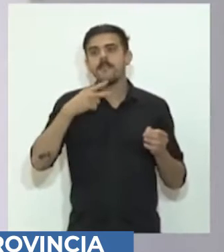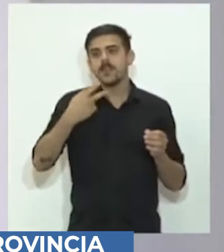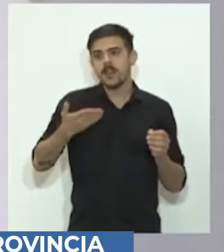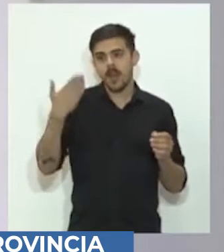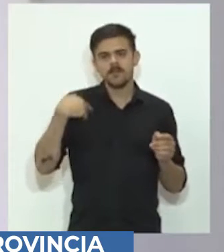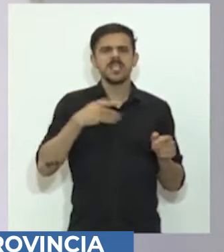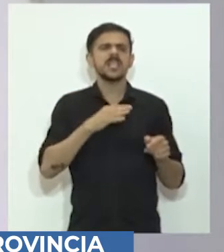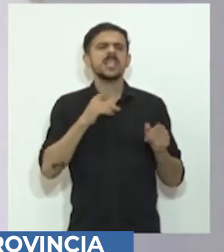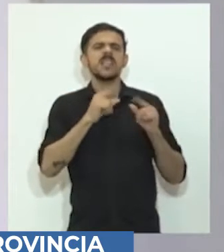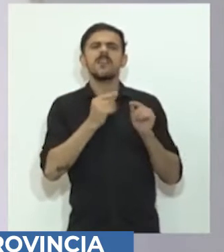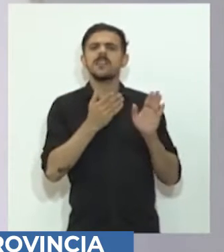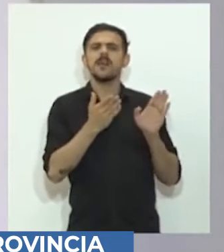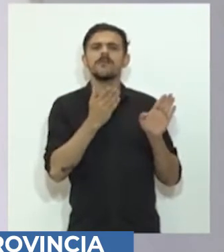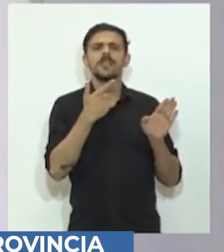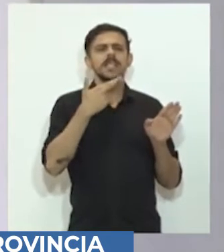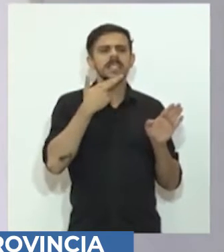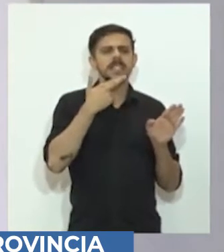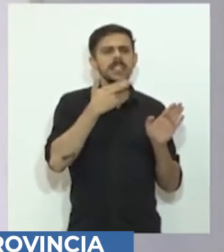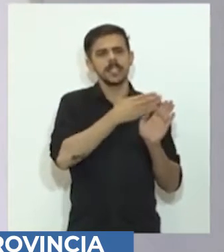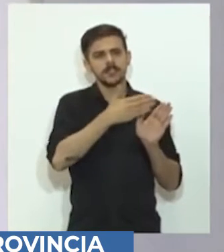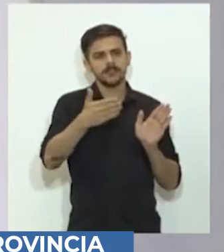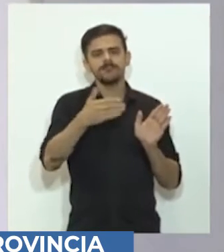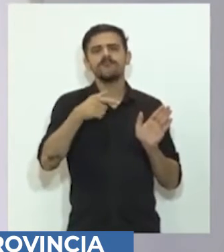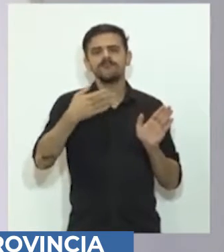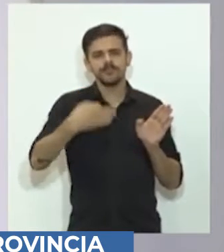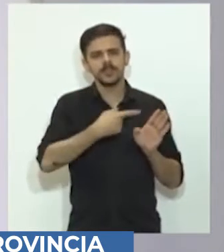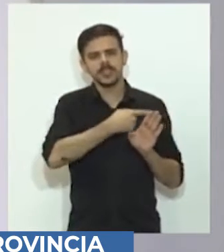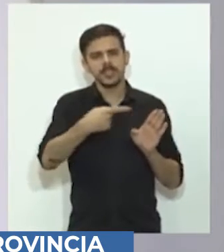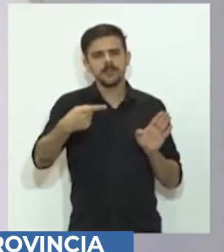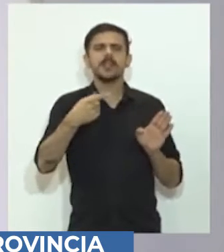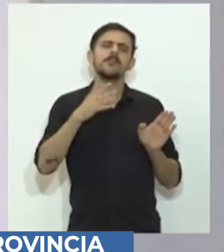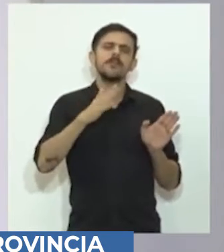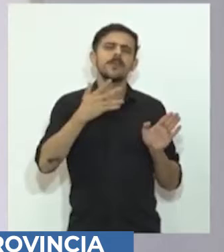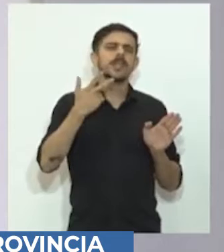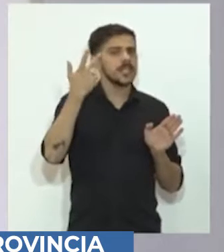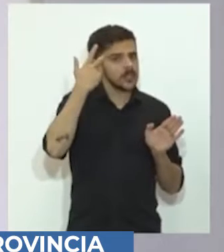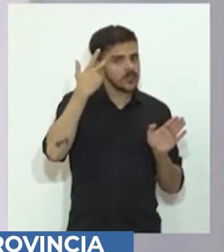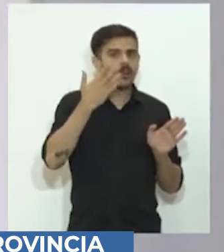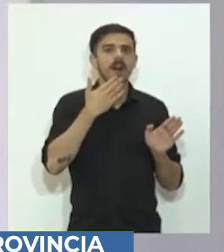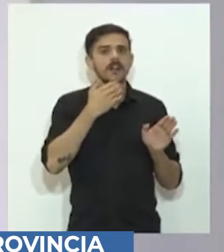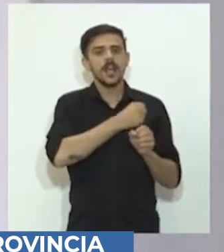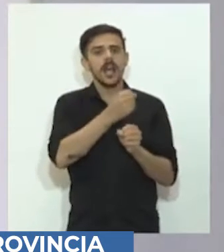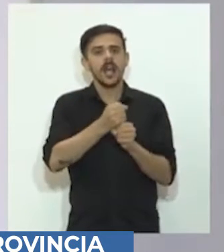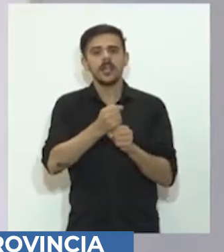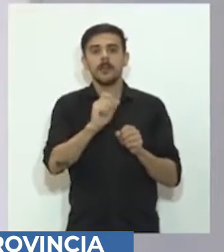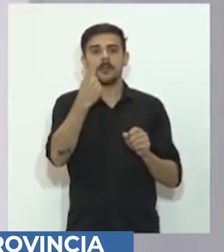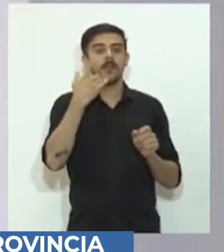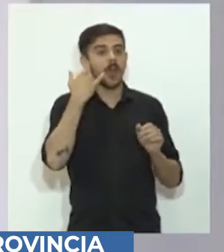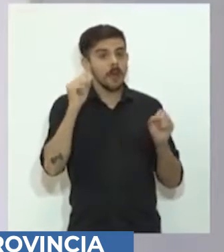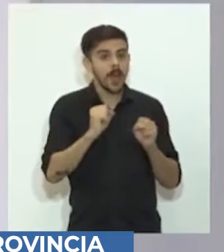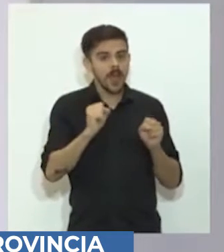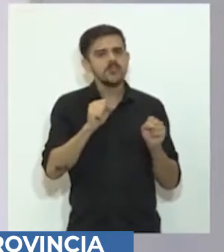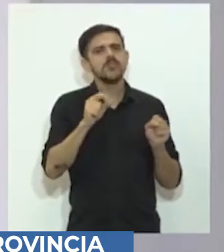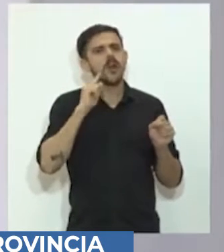17 esta semana corresponde al pedido entre el 18 de abril y el 1º de mayo y se evaluaron todos los